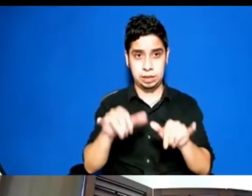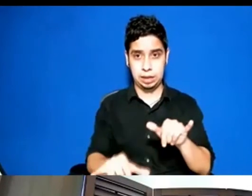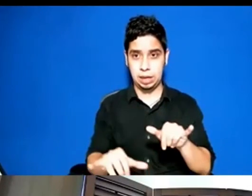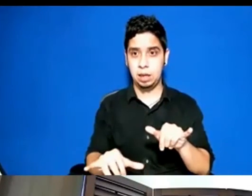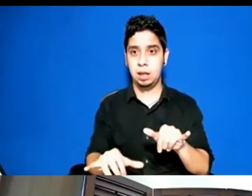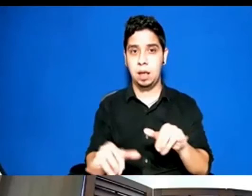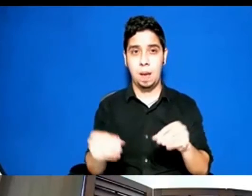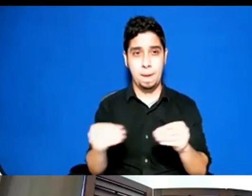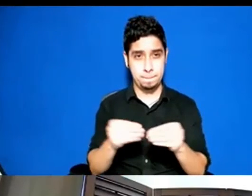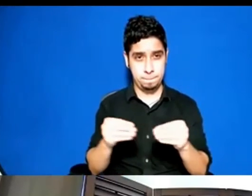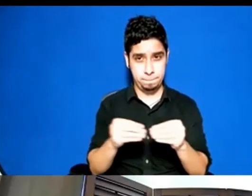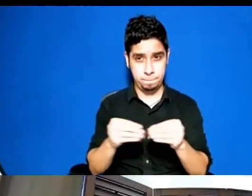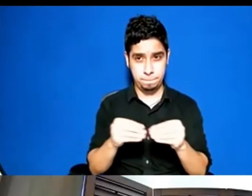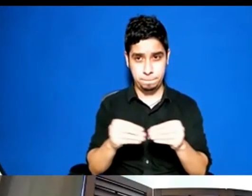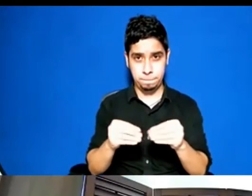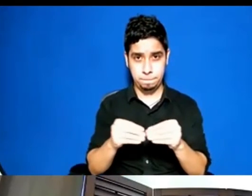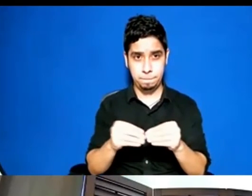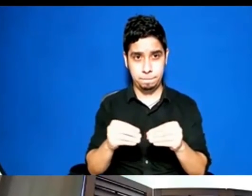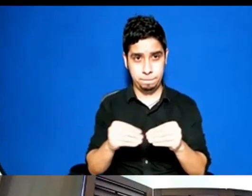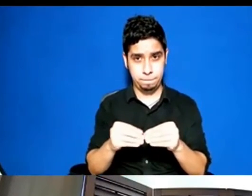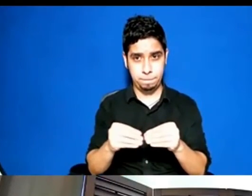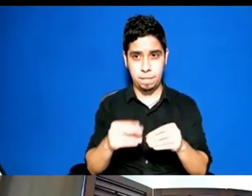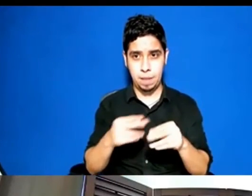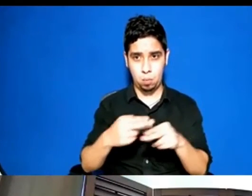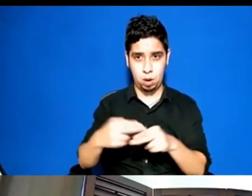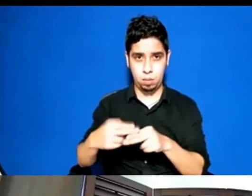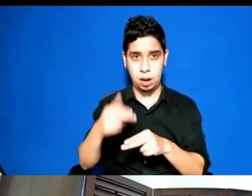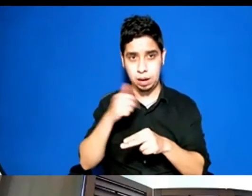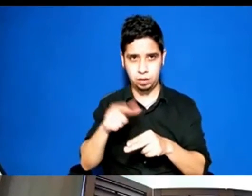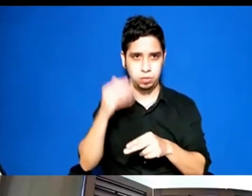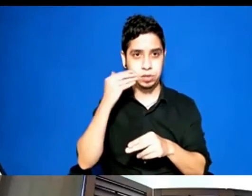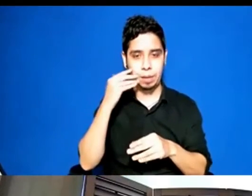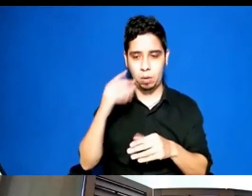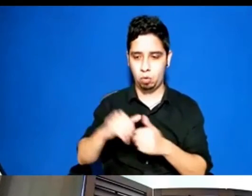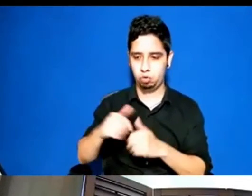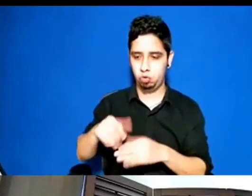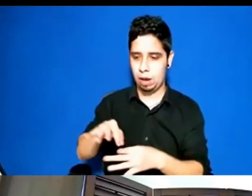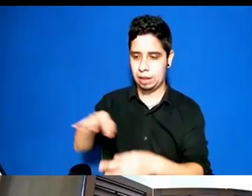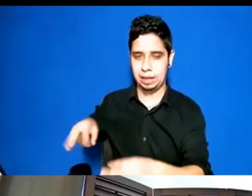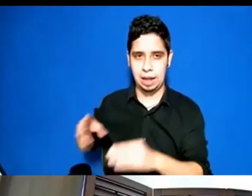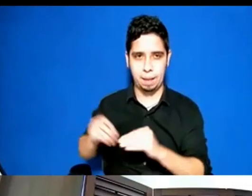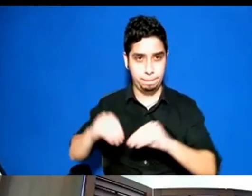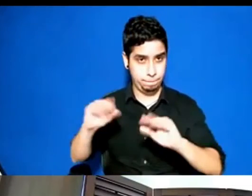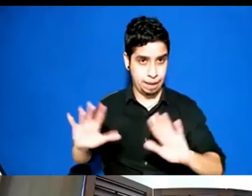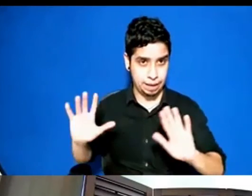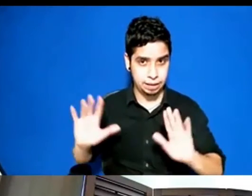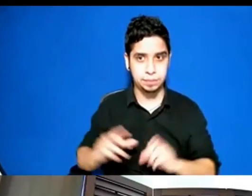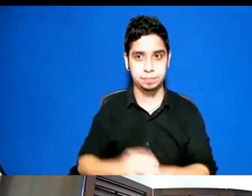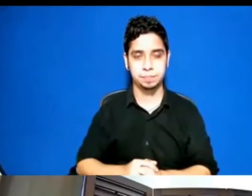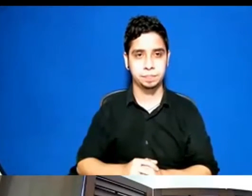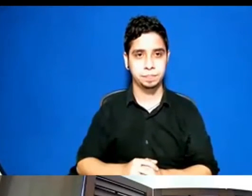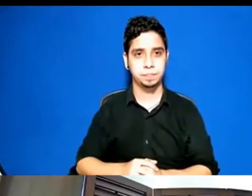más huevito, fertilizando más de su carterita mágica, como digo yo, y sale de